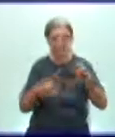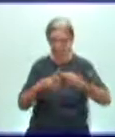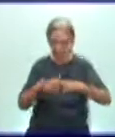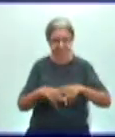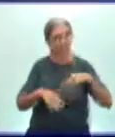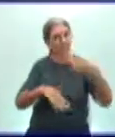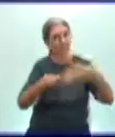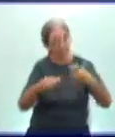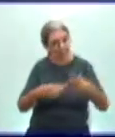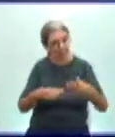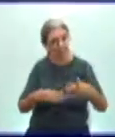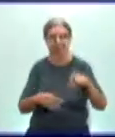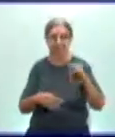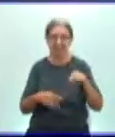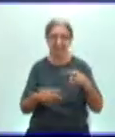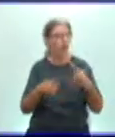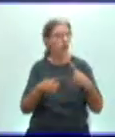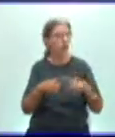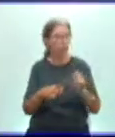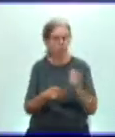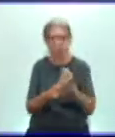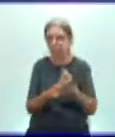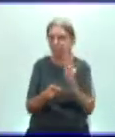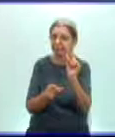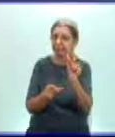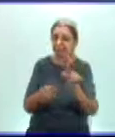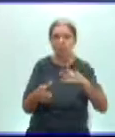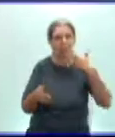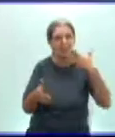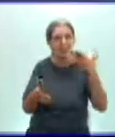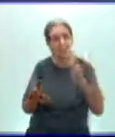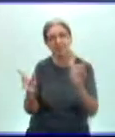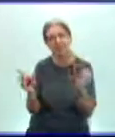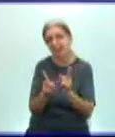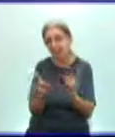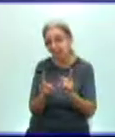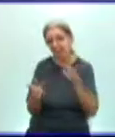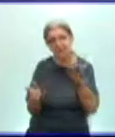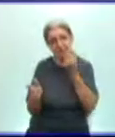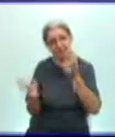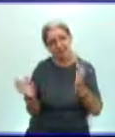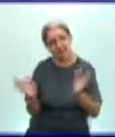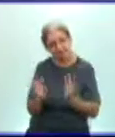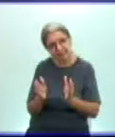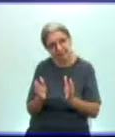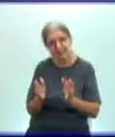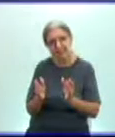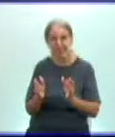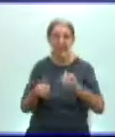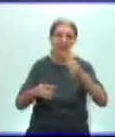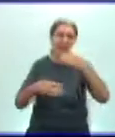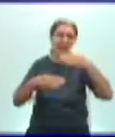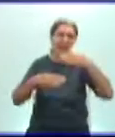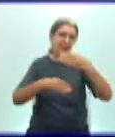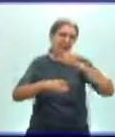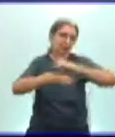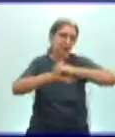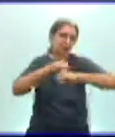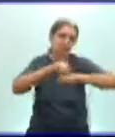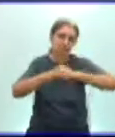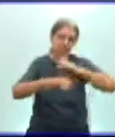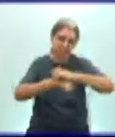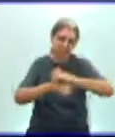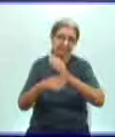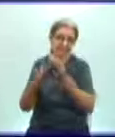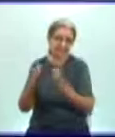en obras más pequeñas. El cuento, como la novela, tiene también una estructura. Esa estructura que usted